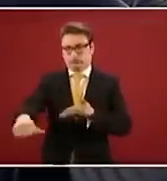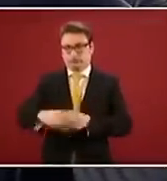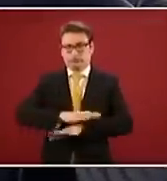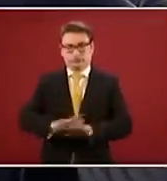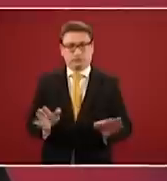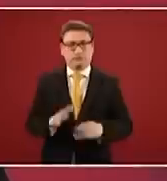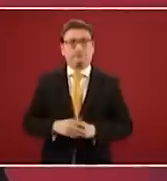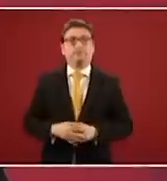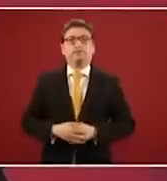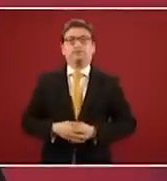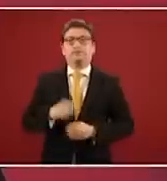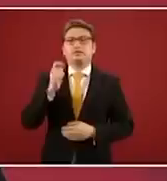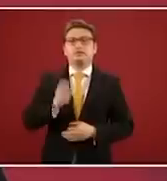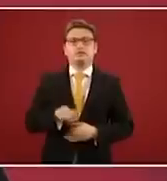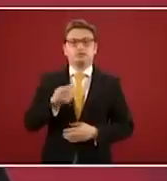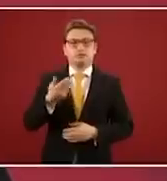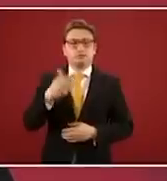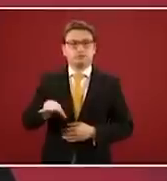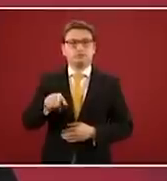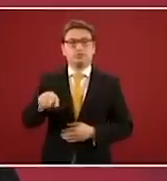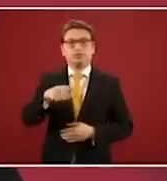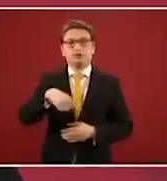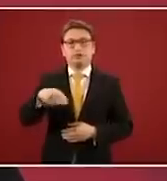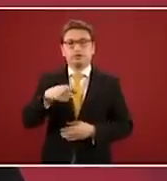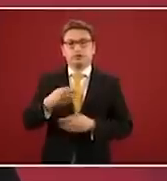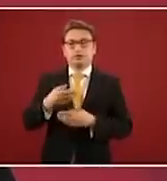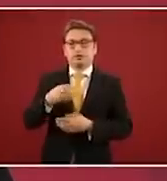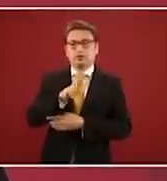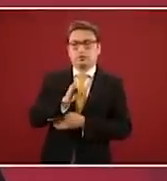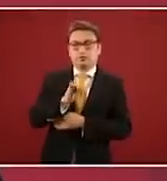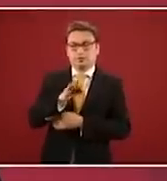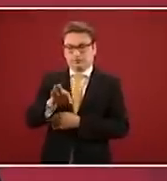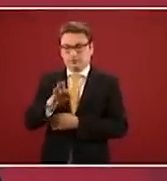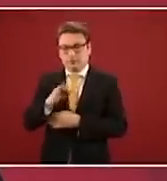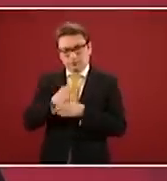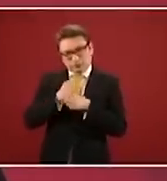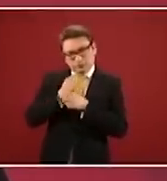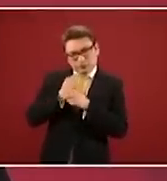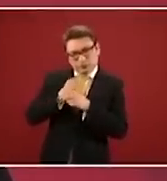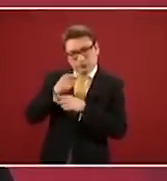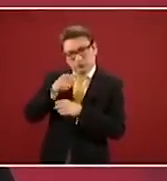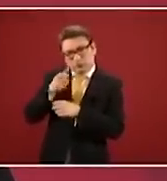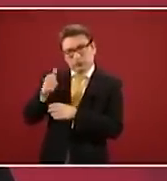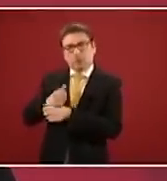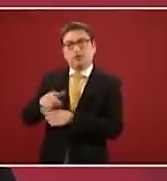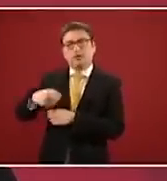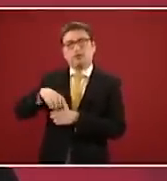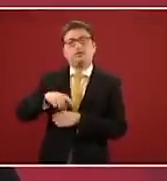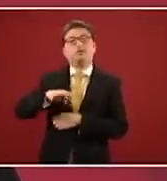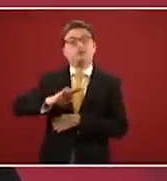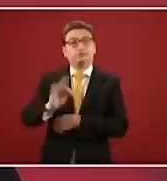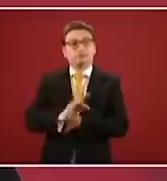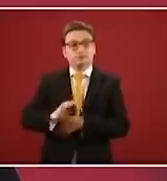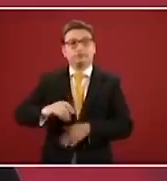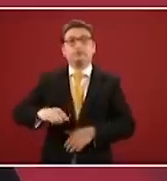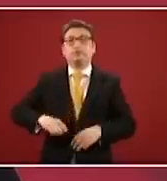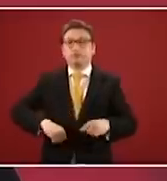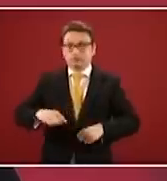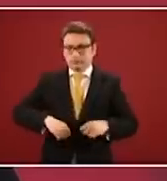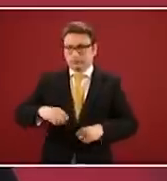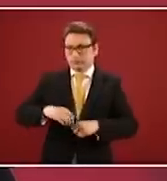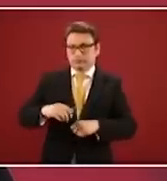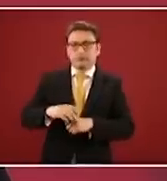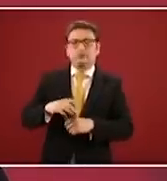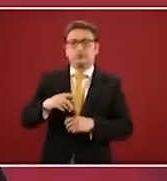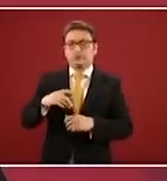que la posición de la Unidad de Inteligencia Financiera es que hay actividades presuntamente ilícitas de ambos. Por ello,